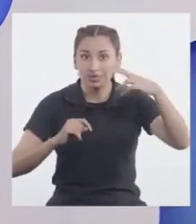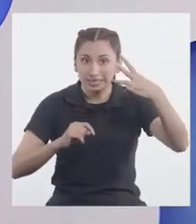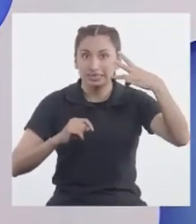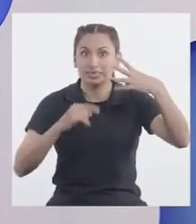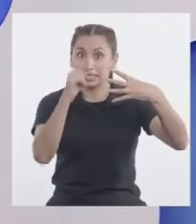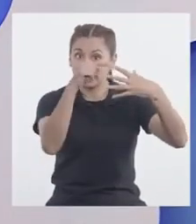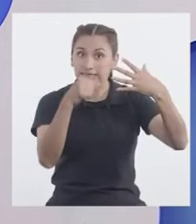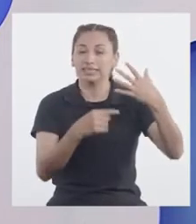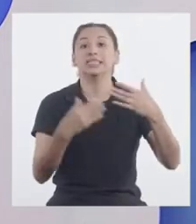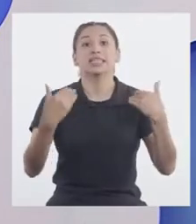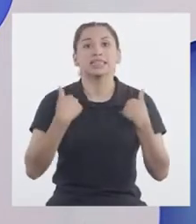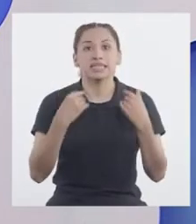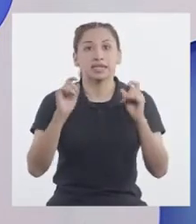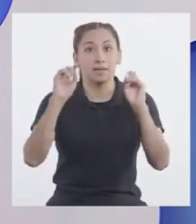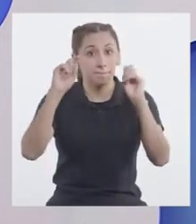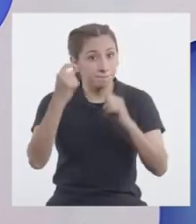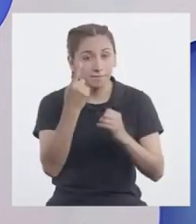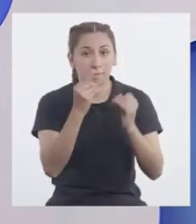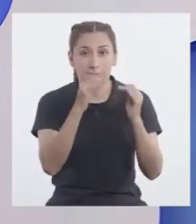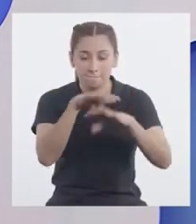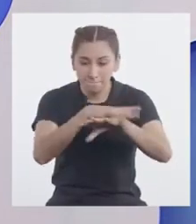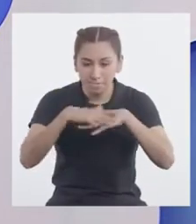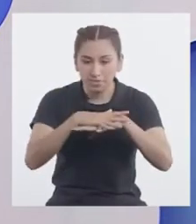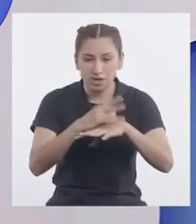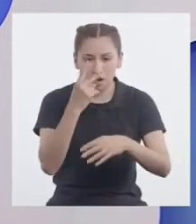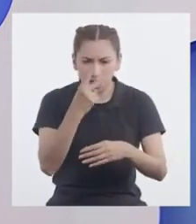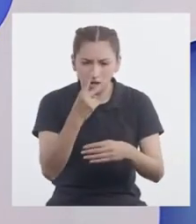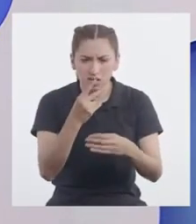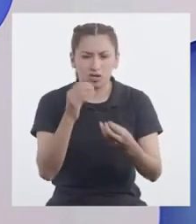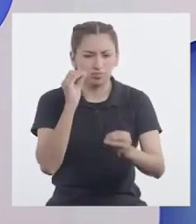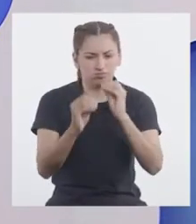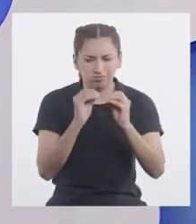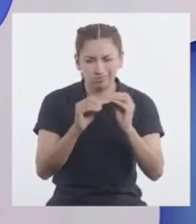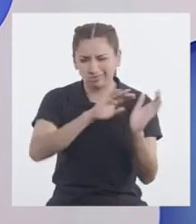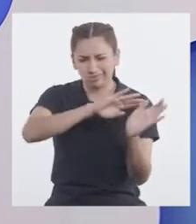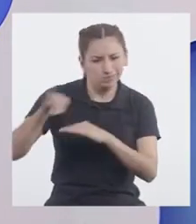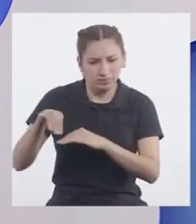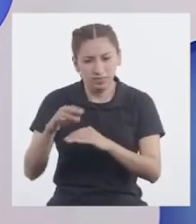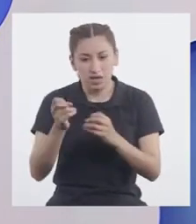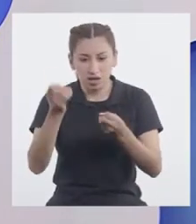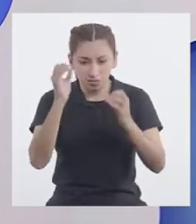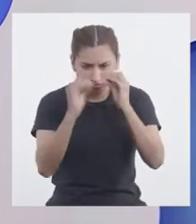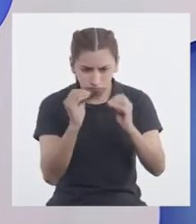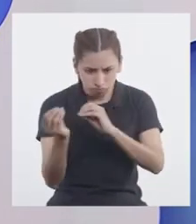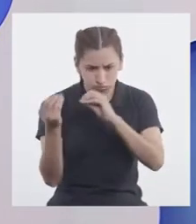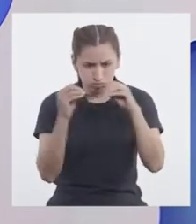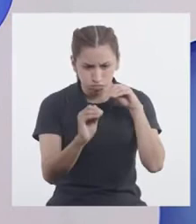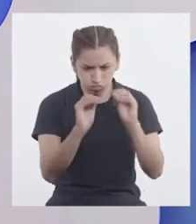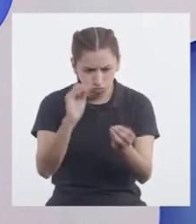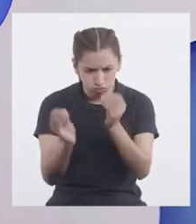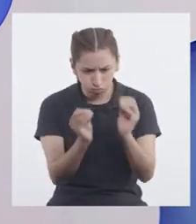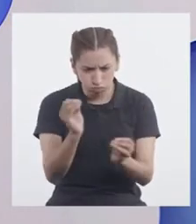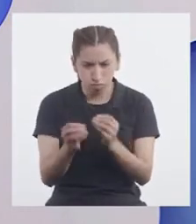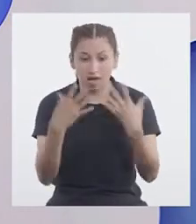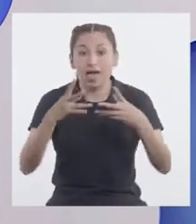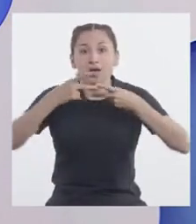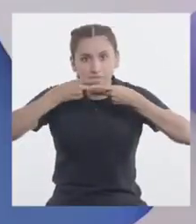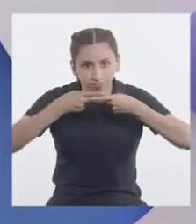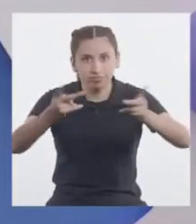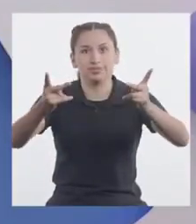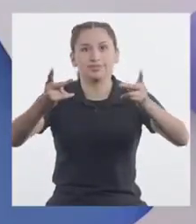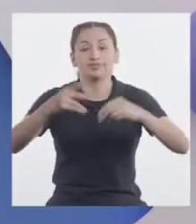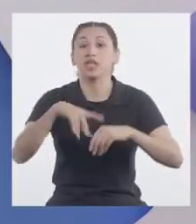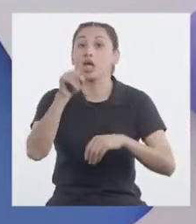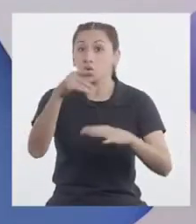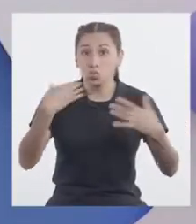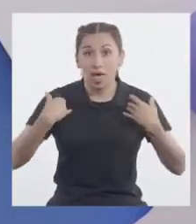vamos a planificar, textualizar, revisar y corregir, y publicar y difundir.